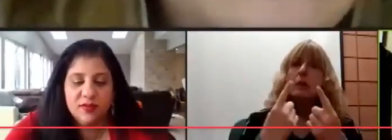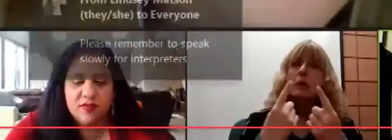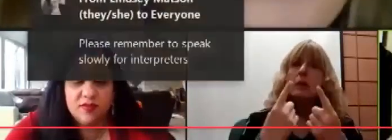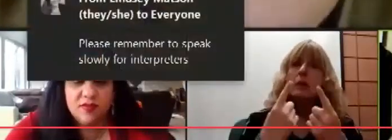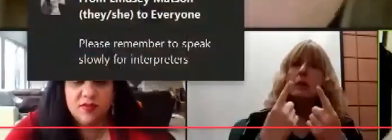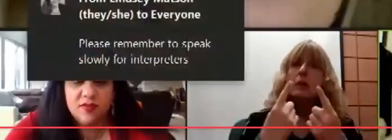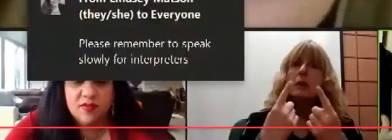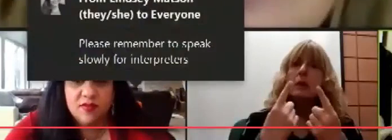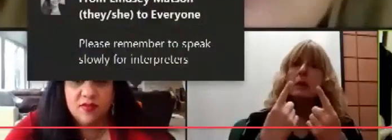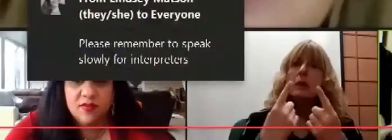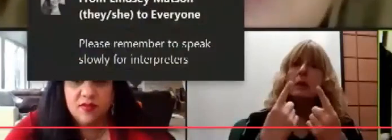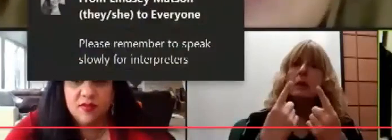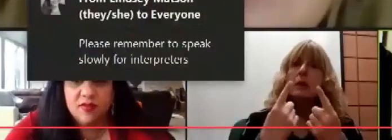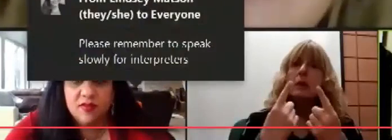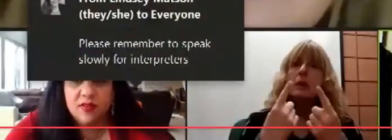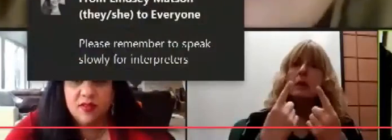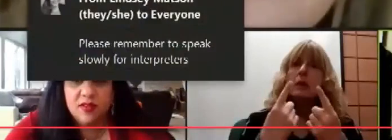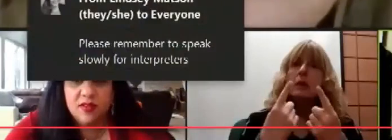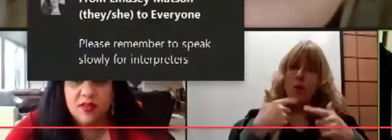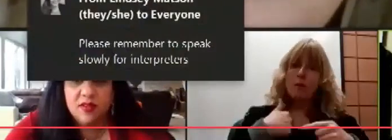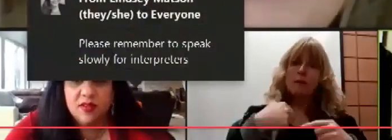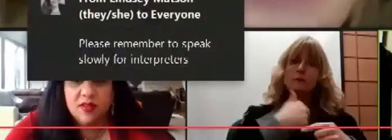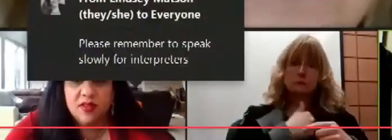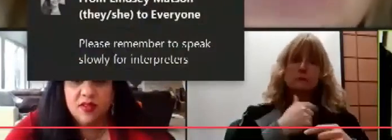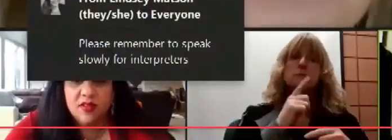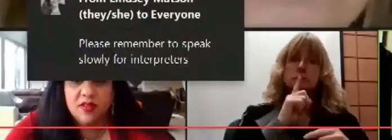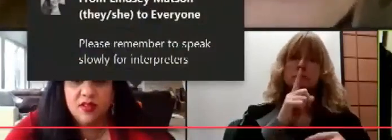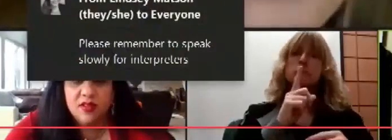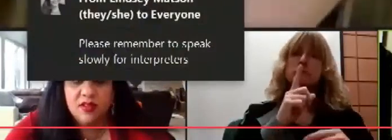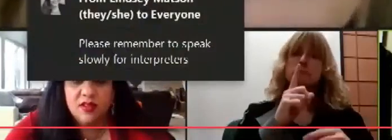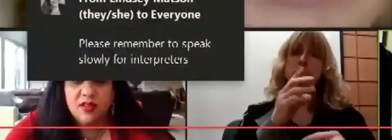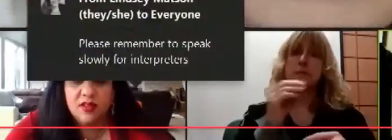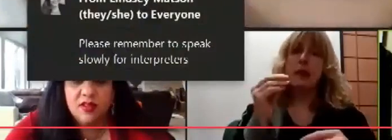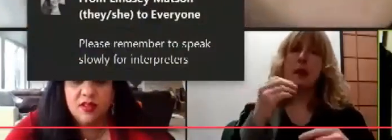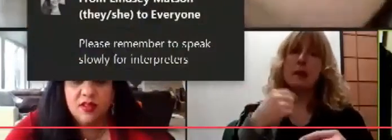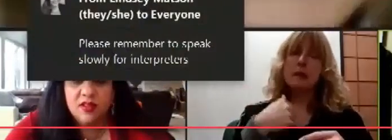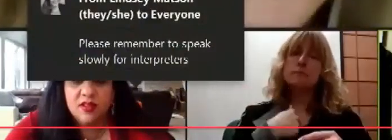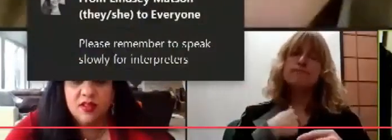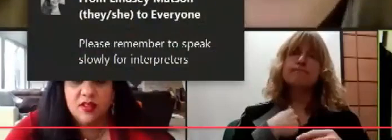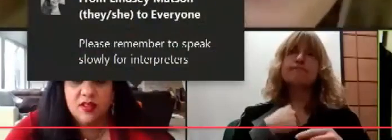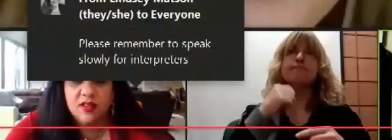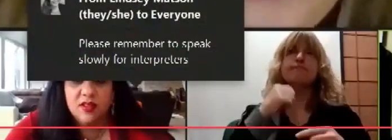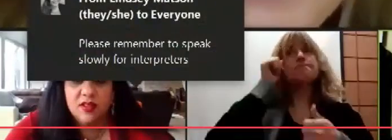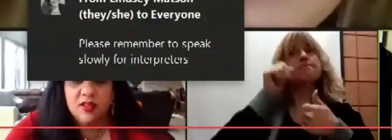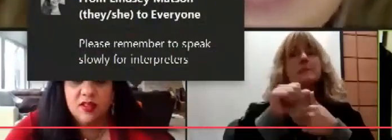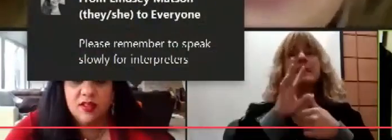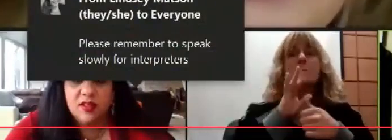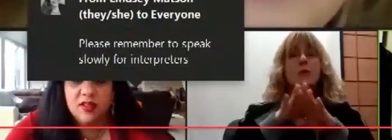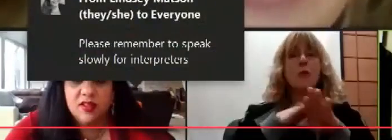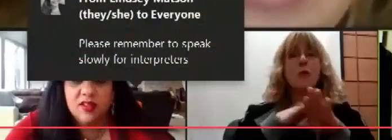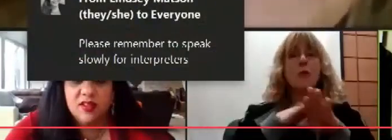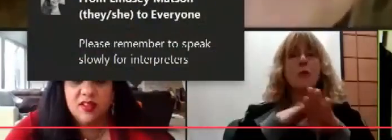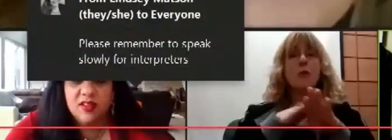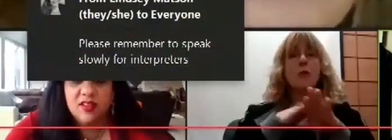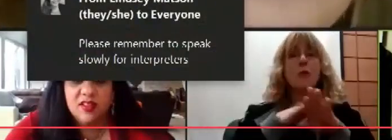quedarnos dentro pero creo que es importante que lo que